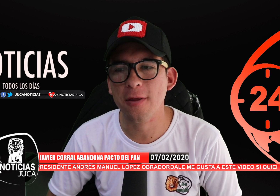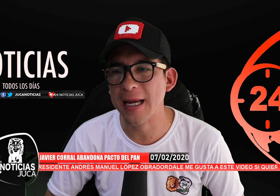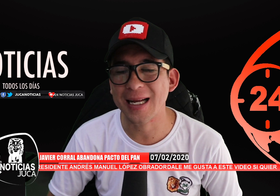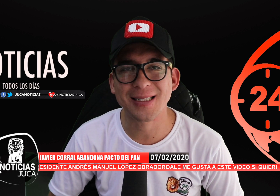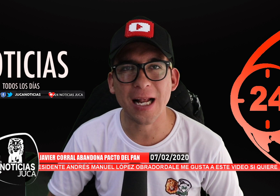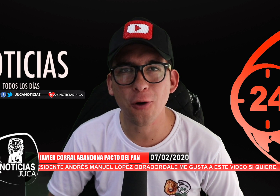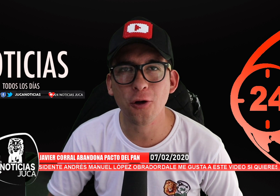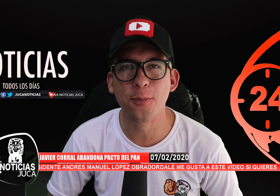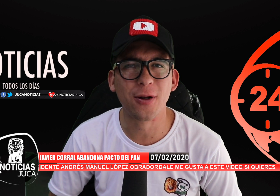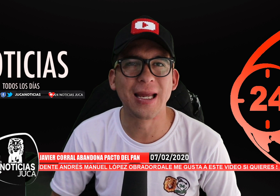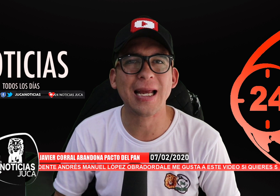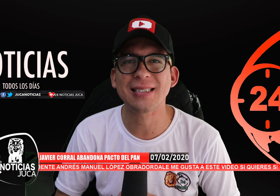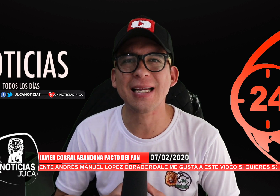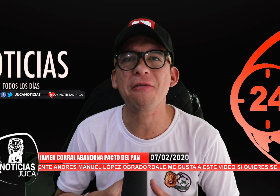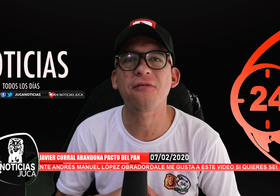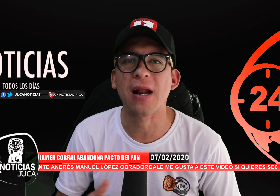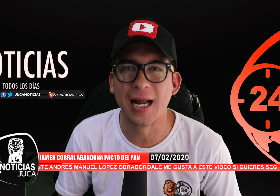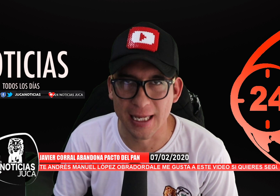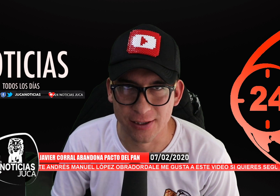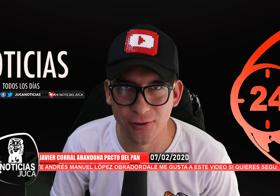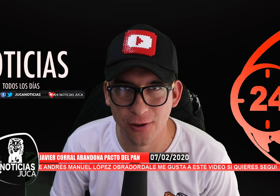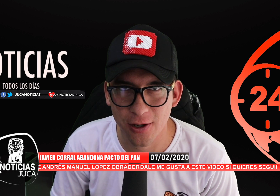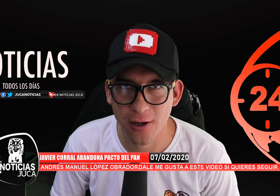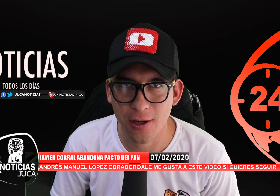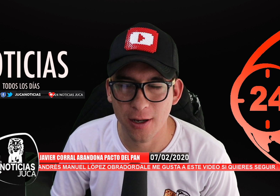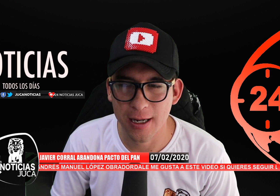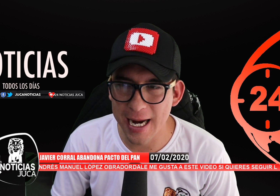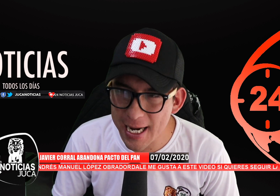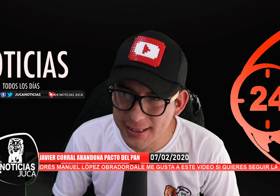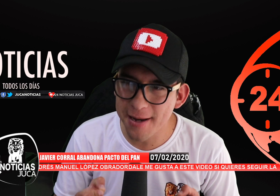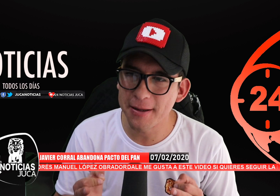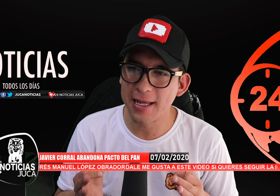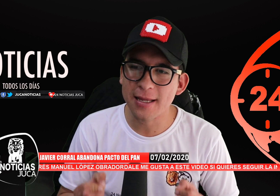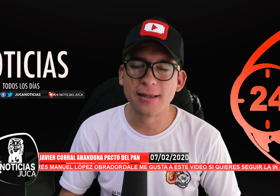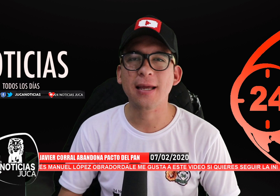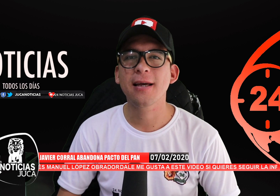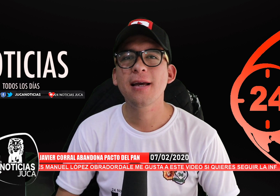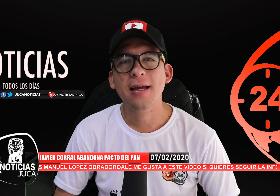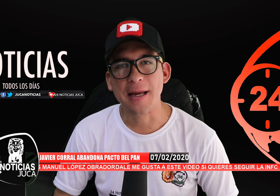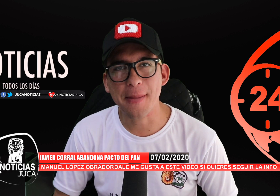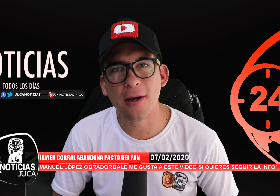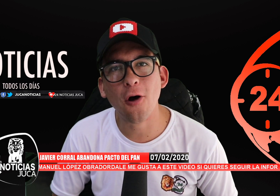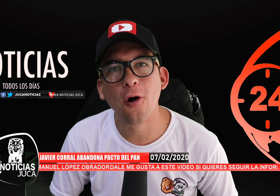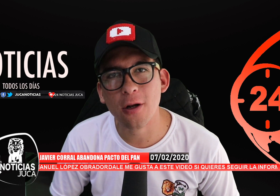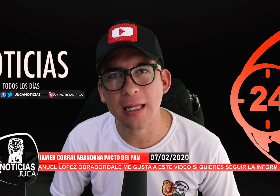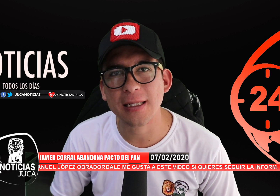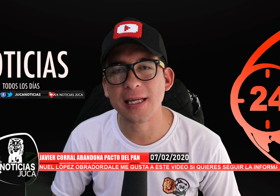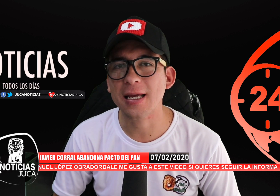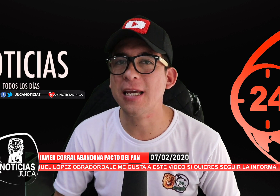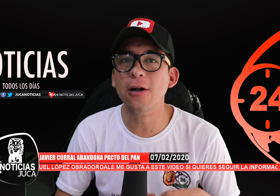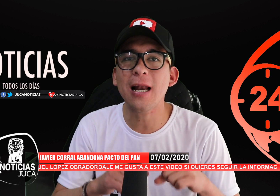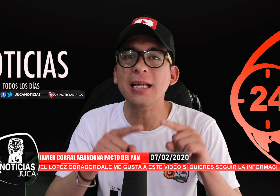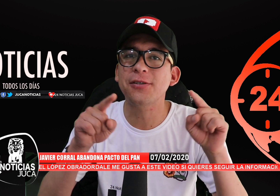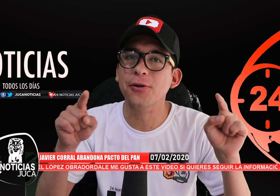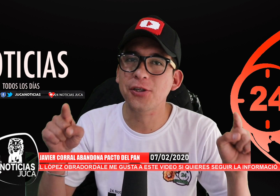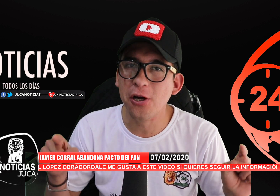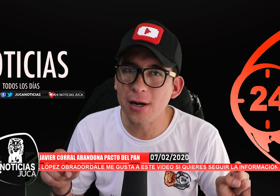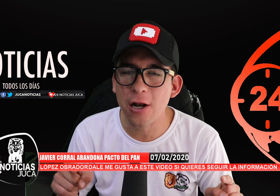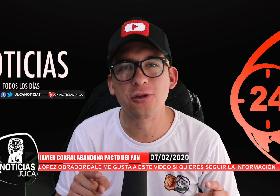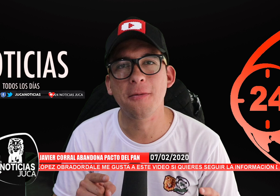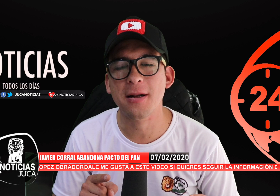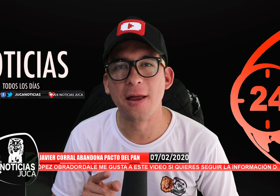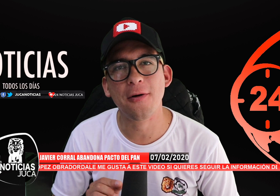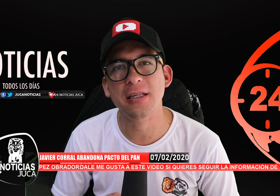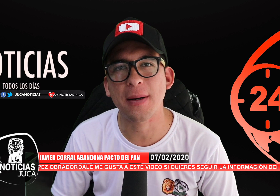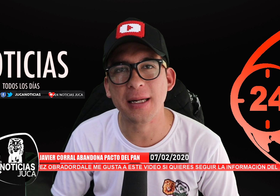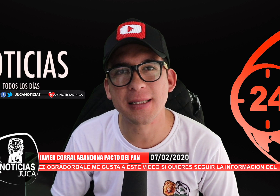modelo de salud porque sería un fracaso. Es evidente que Marco Cortés giró la instrucción a